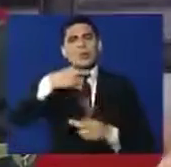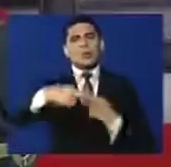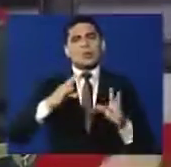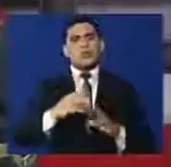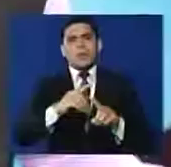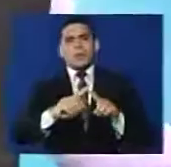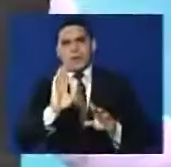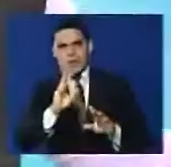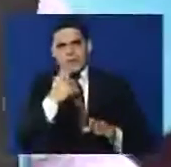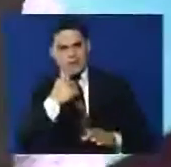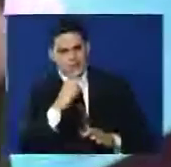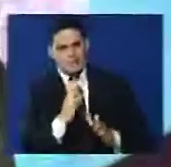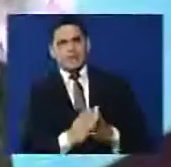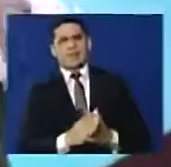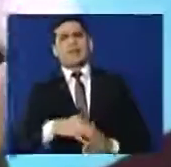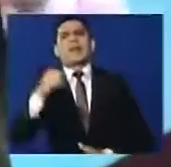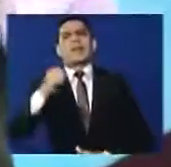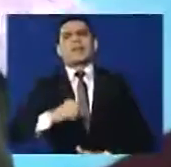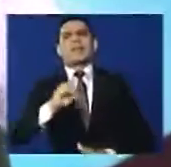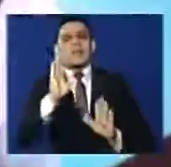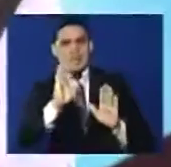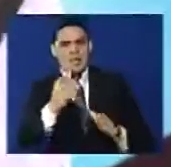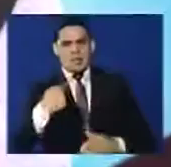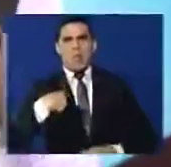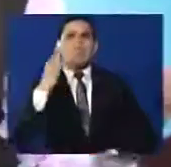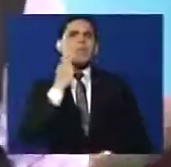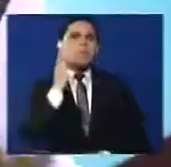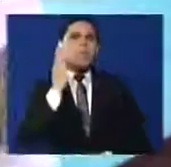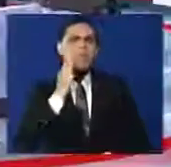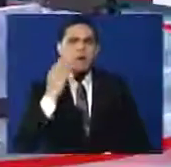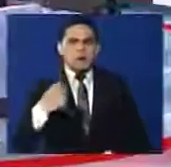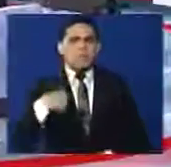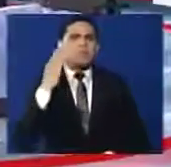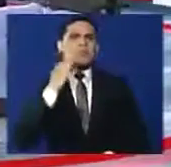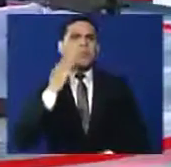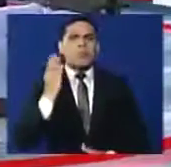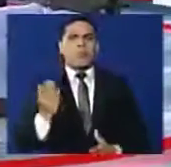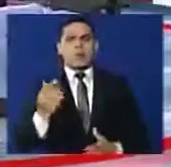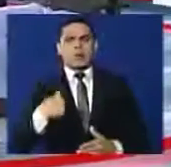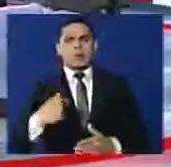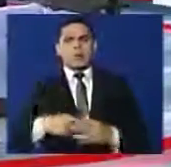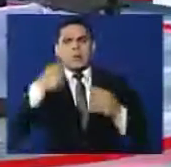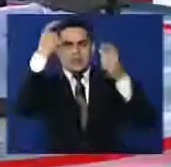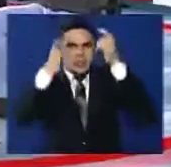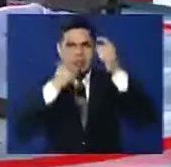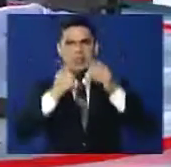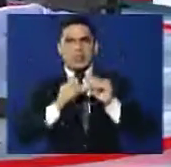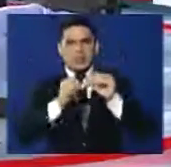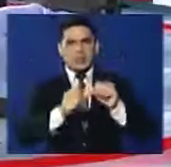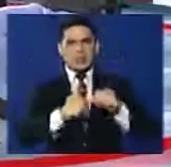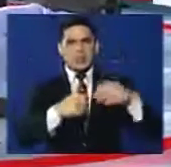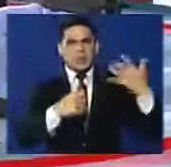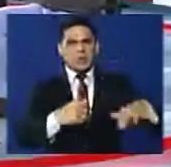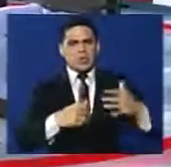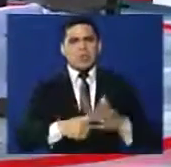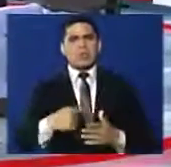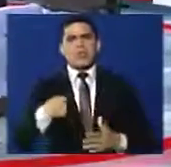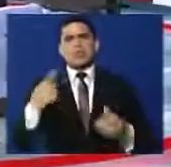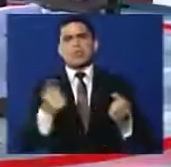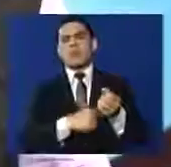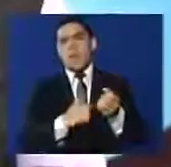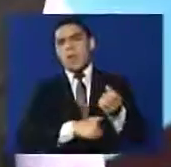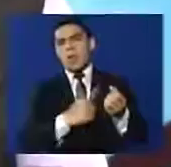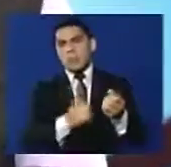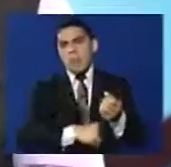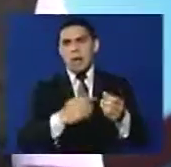hacerlo. Pero completamente, mi hermano. Además, los dineros son del Estado. Mi mamá es chavista, siguió siendo de izquierda. Tengo un hermano también y